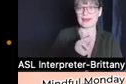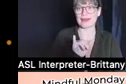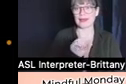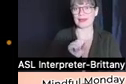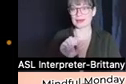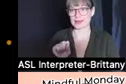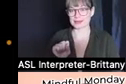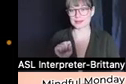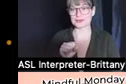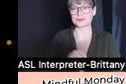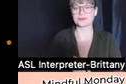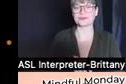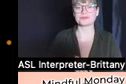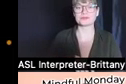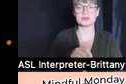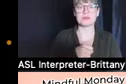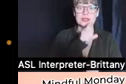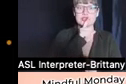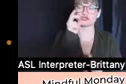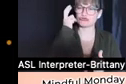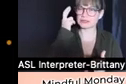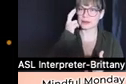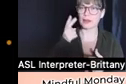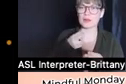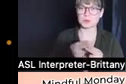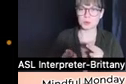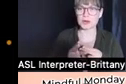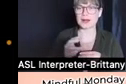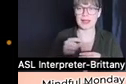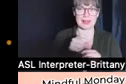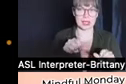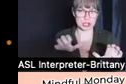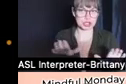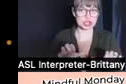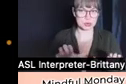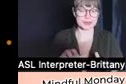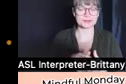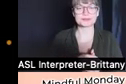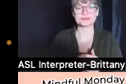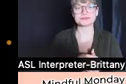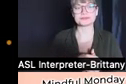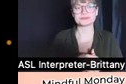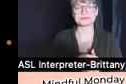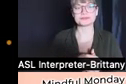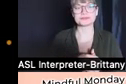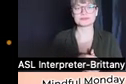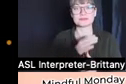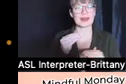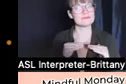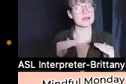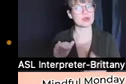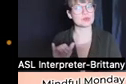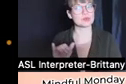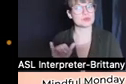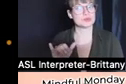larga explicación, que sea una explicación corta y razonable y algo que puedan hacer. And make it fair. So y que